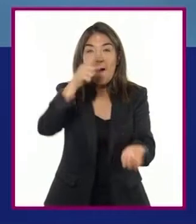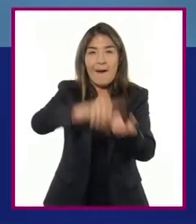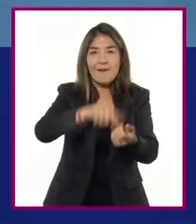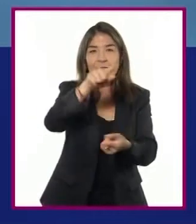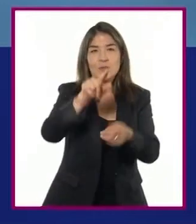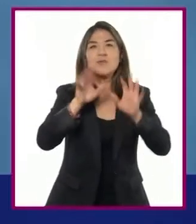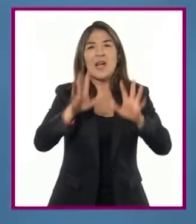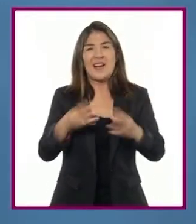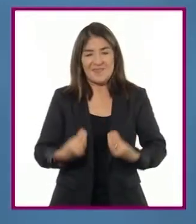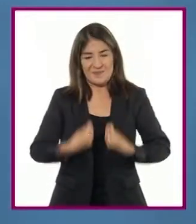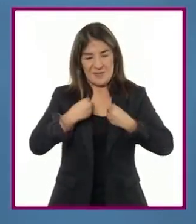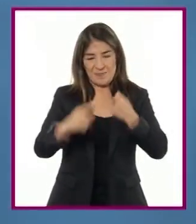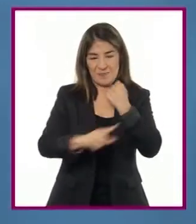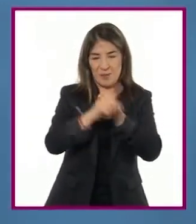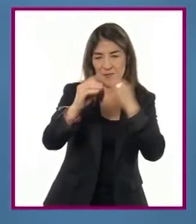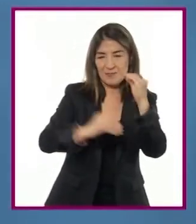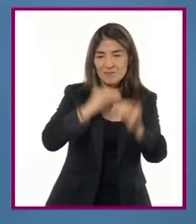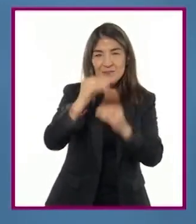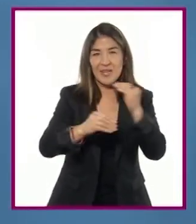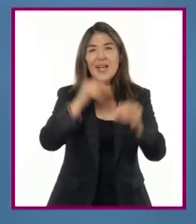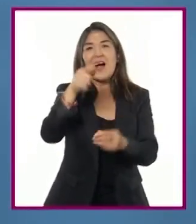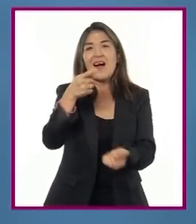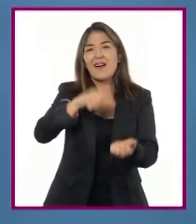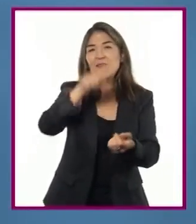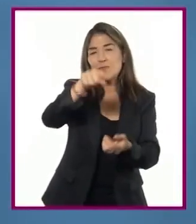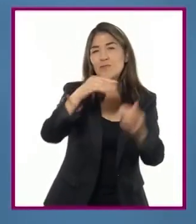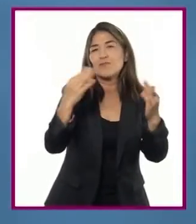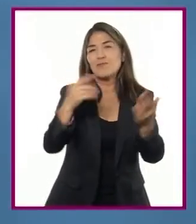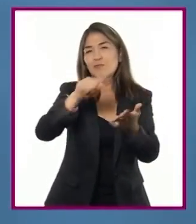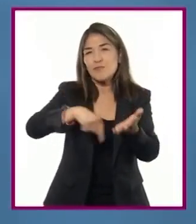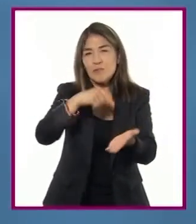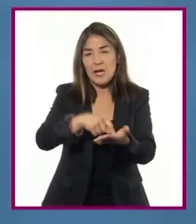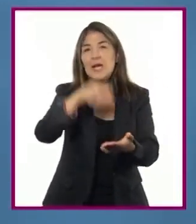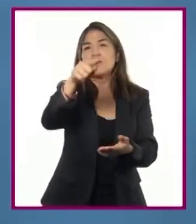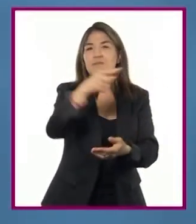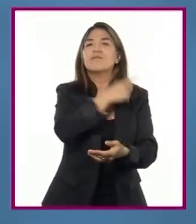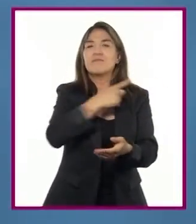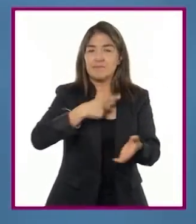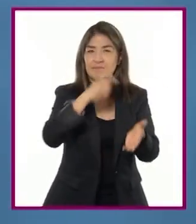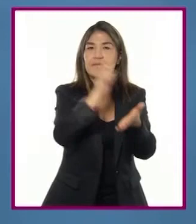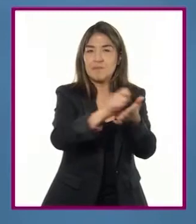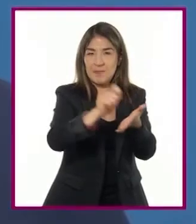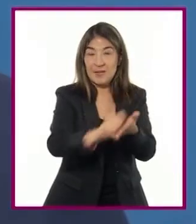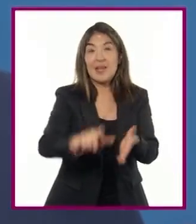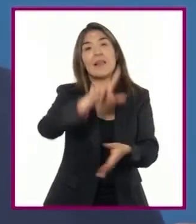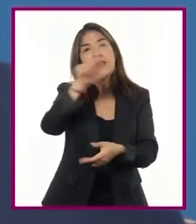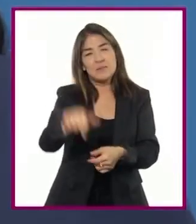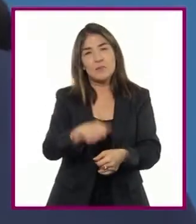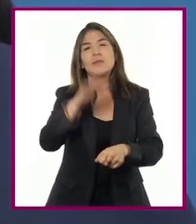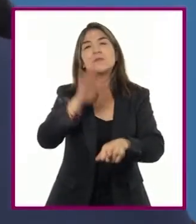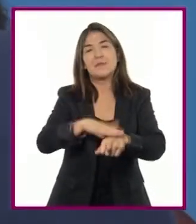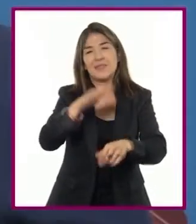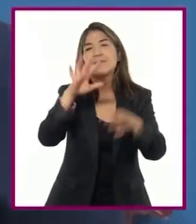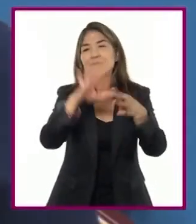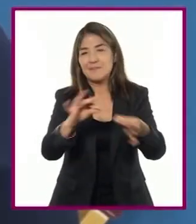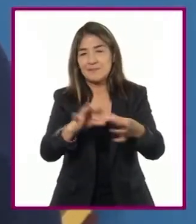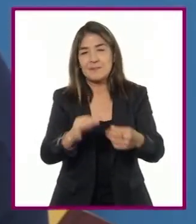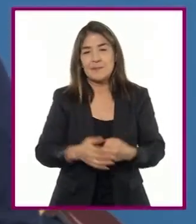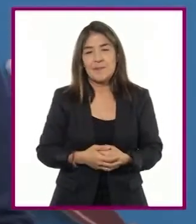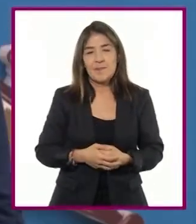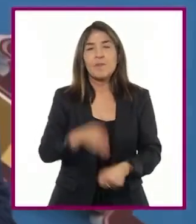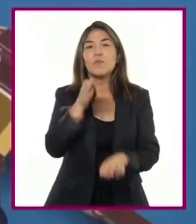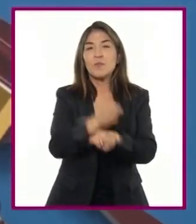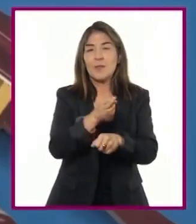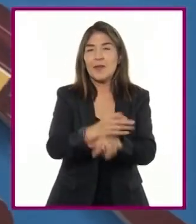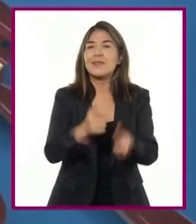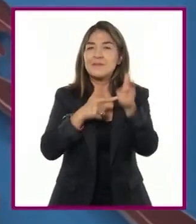entorno. Es muy importante que los anoten porque los recuperaremos más adelante. Para continuar,